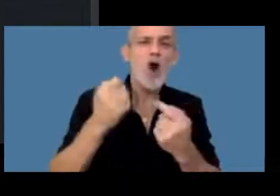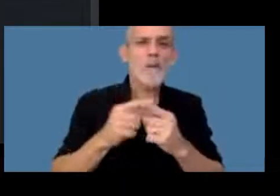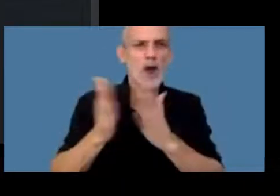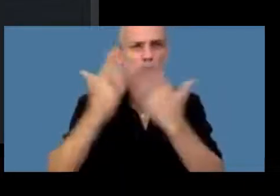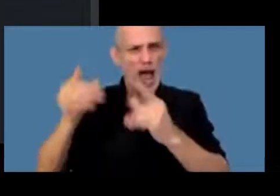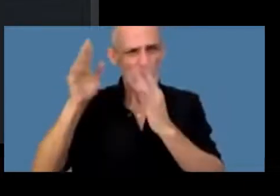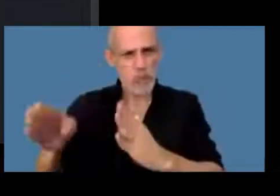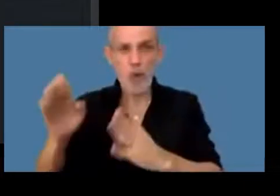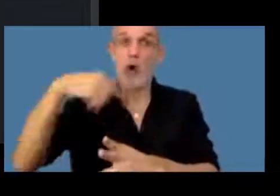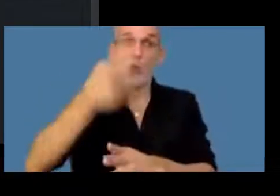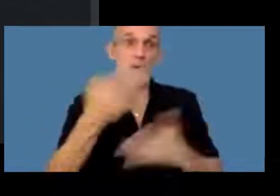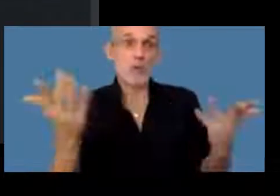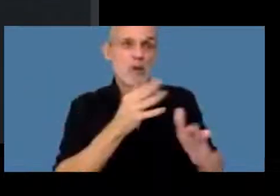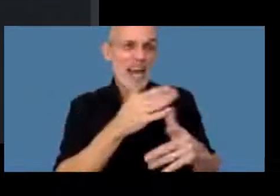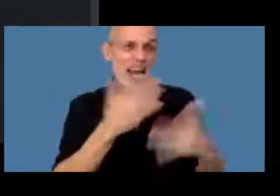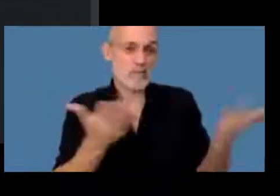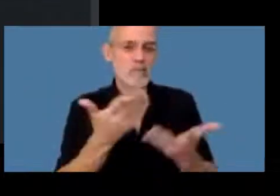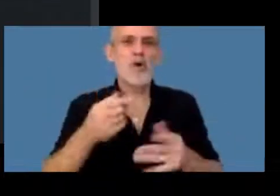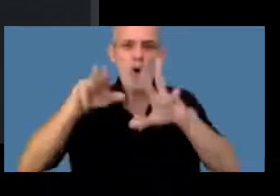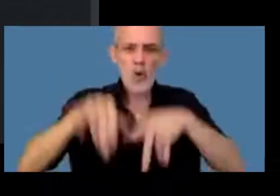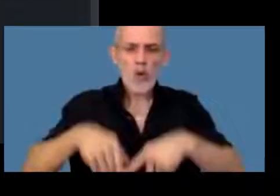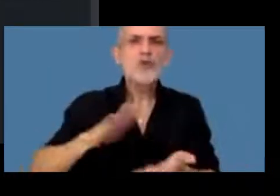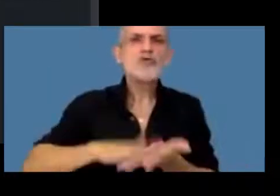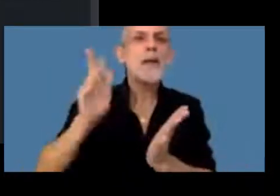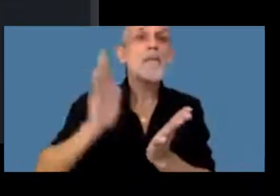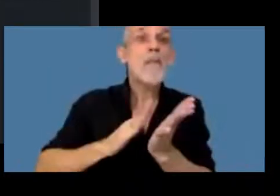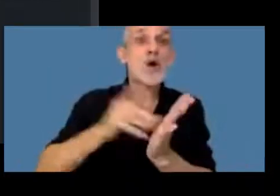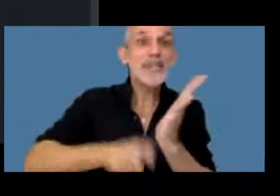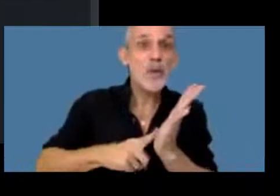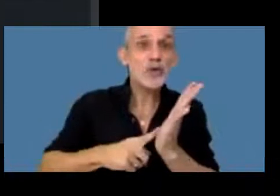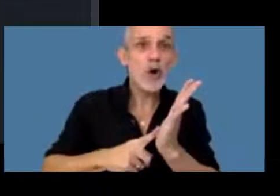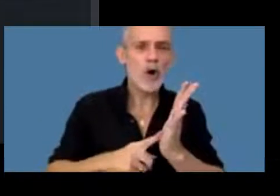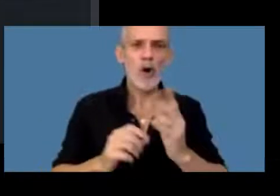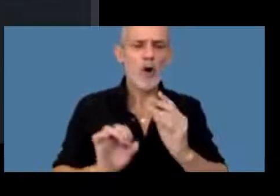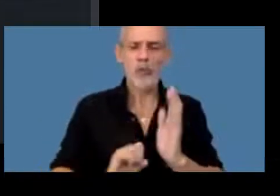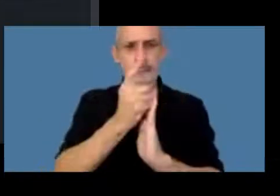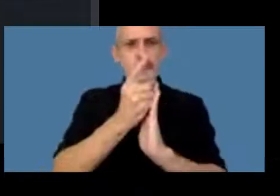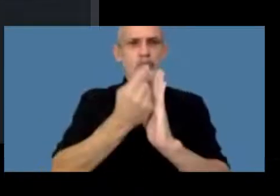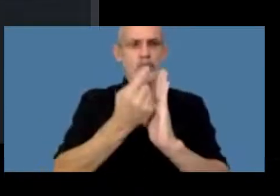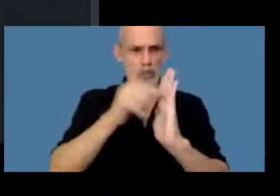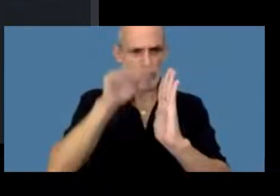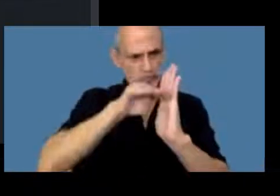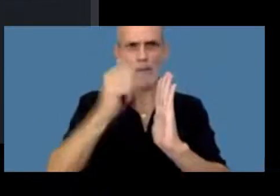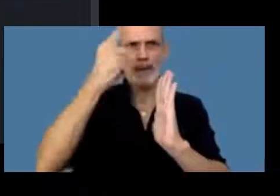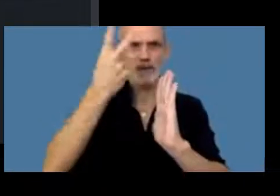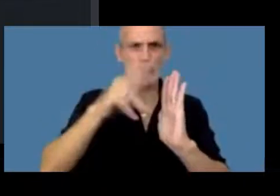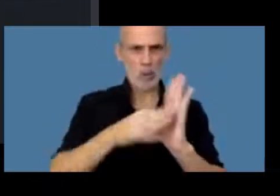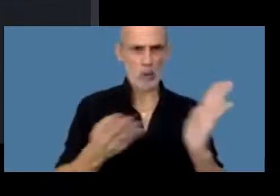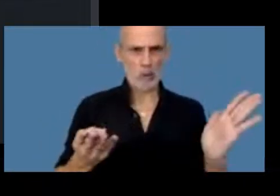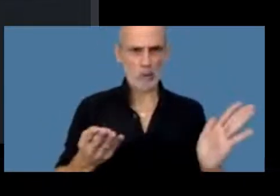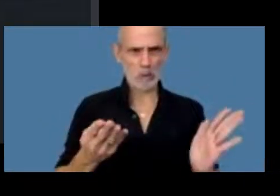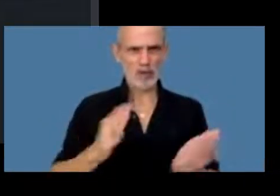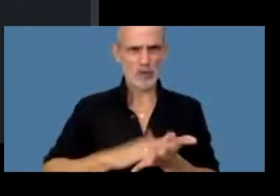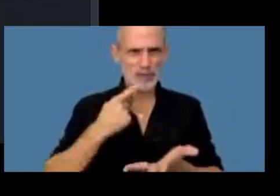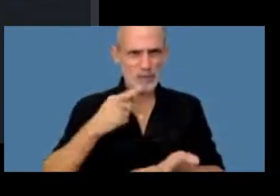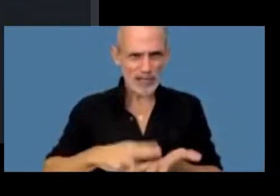eso, una nota del monotributo puede ser 1 o 2 de todo, digamos, la lectura del diario, digamos. Por ejemplo.